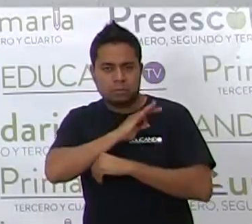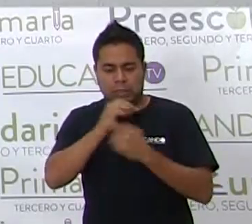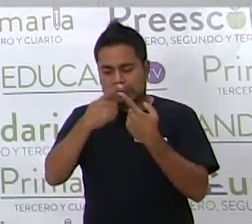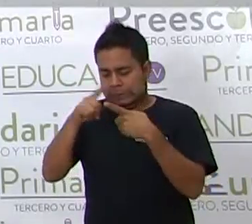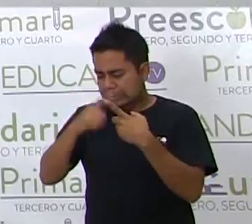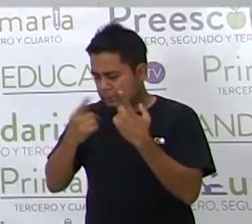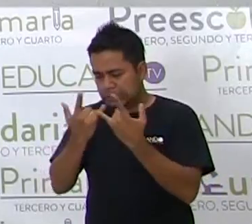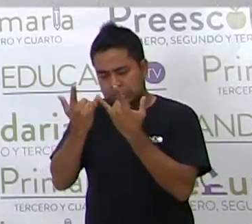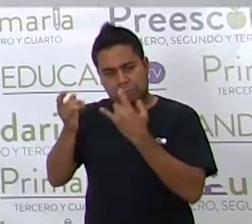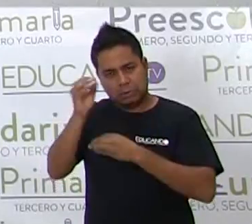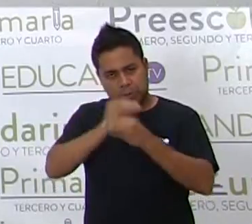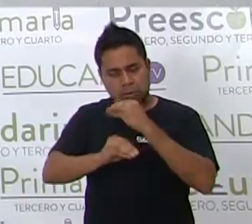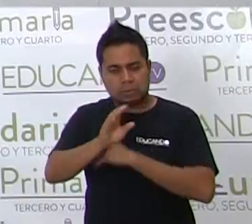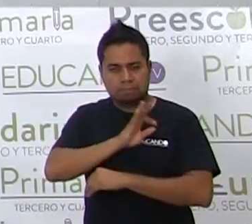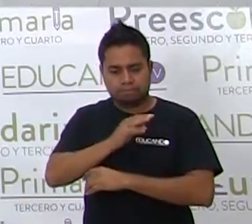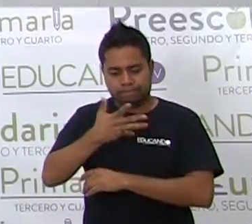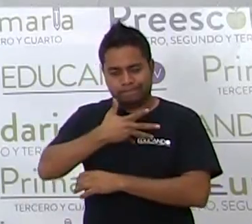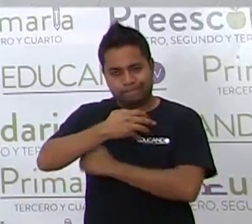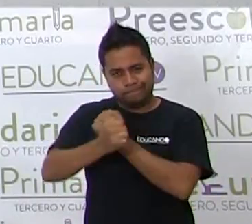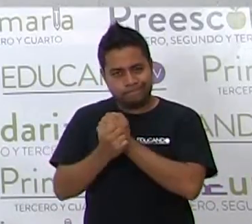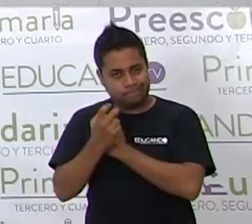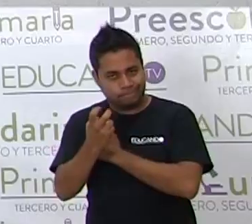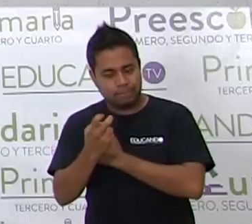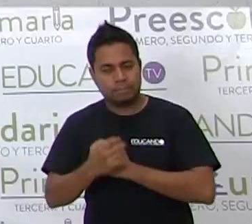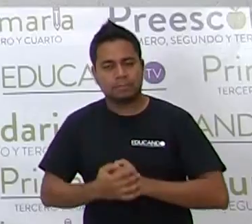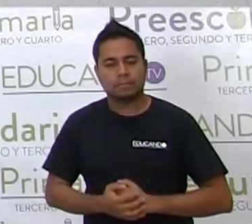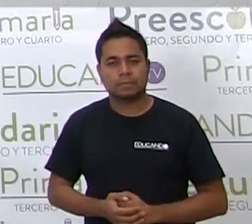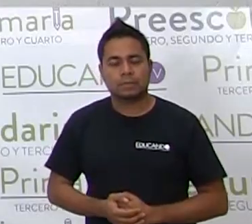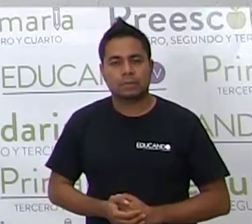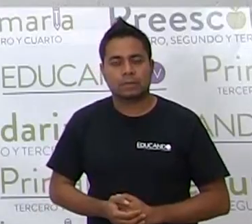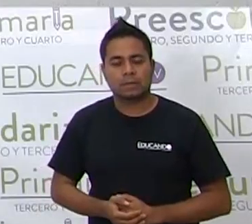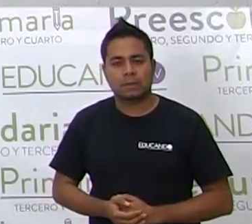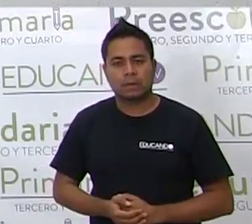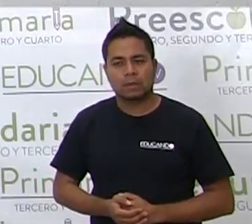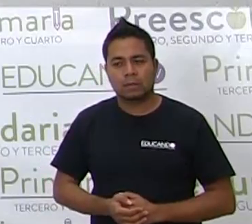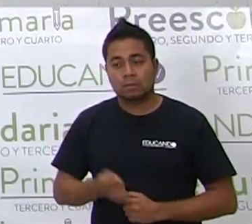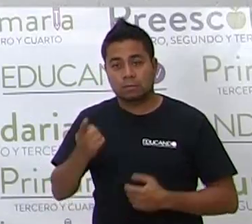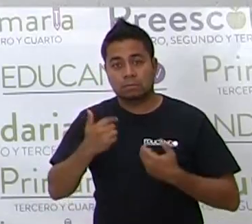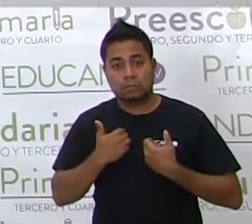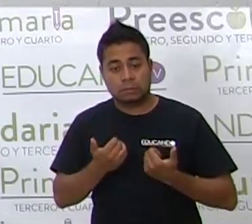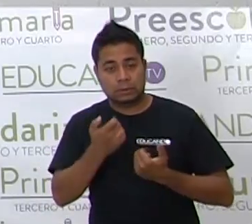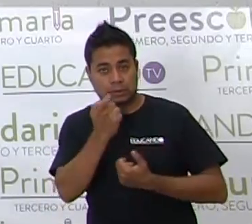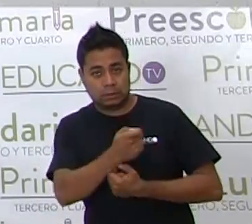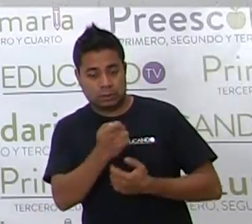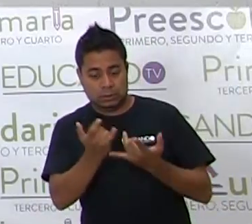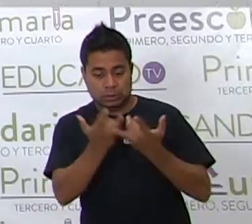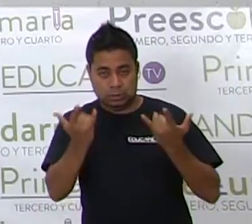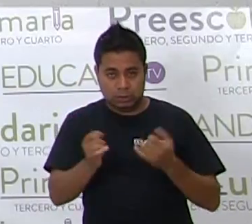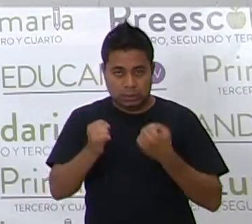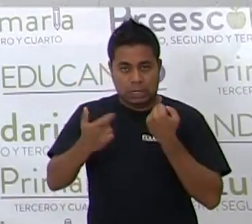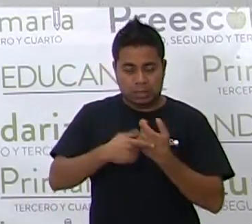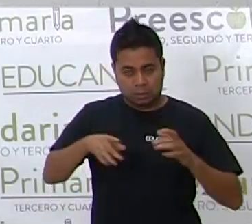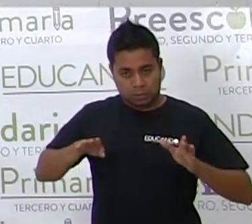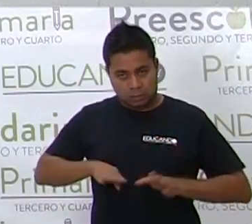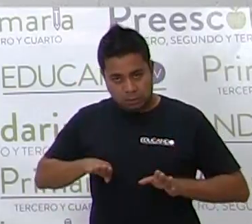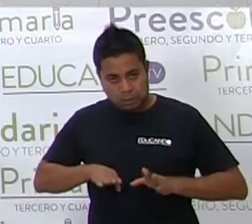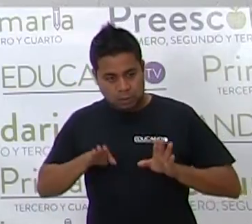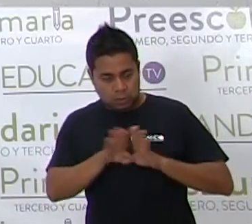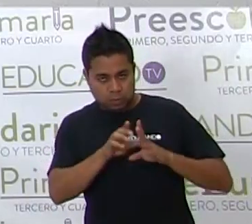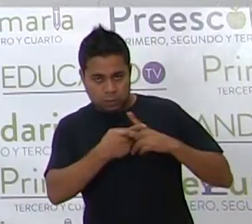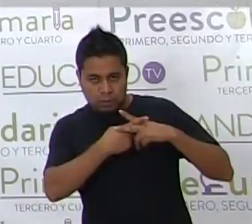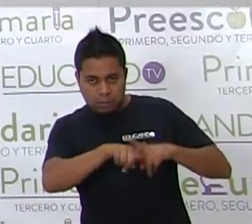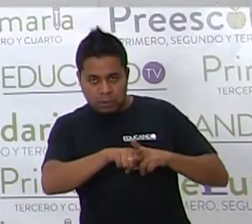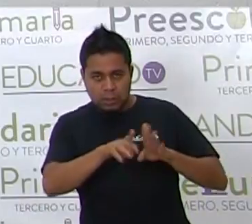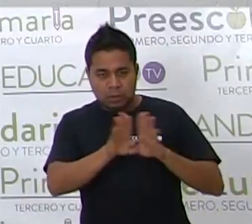puedas tener. Ahora bien, cuando ya entendemos lo que son las leyendas, algunas características, de dónde provienen,